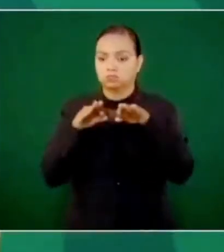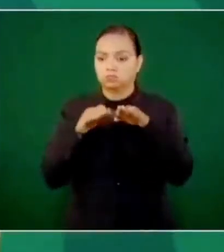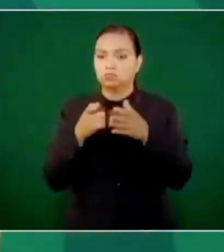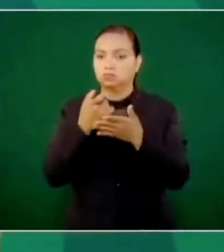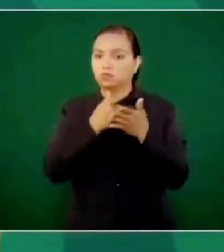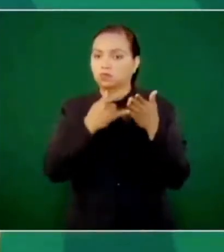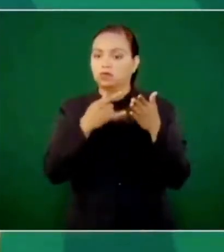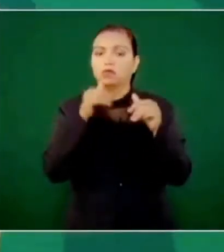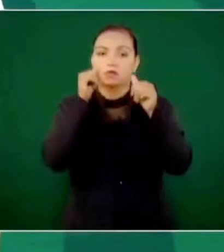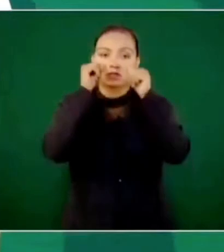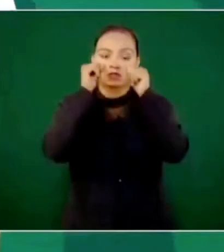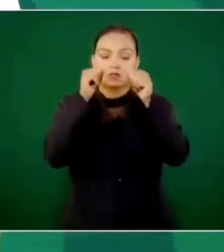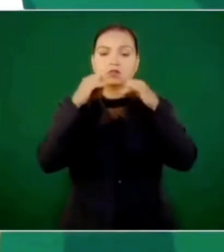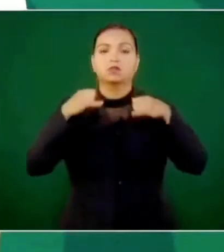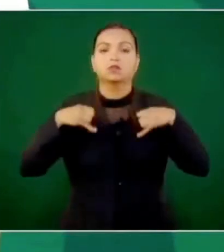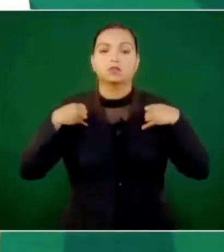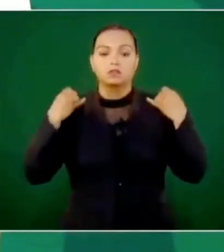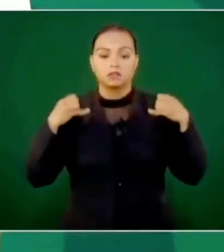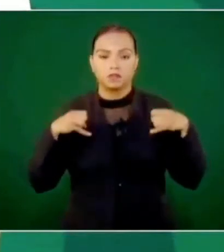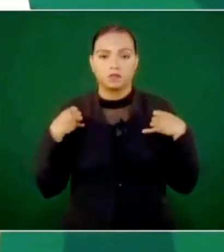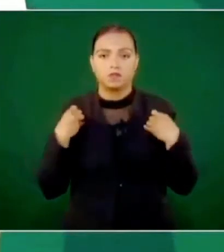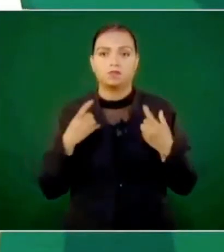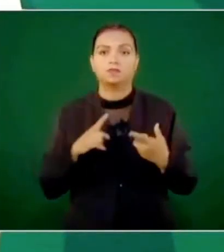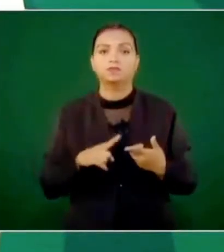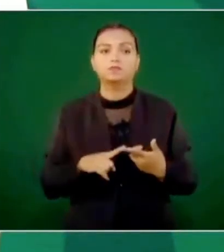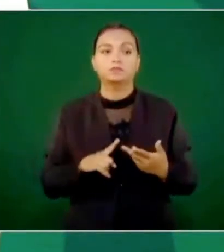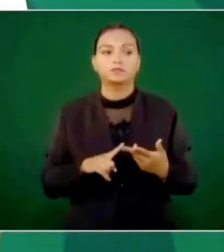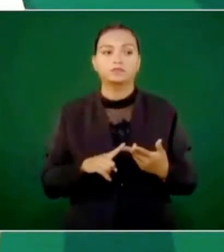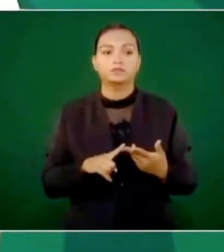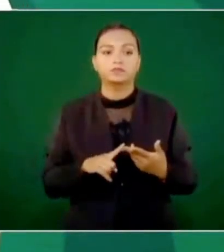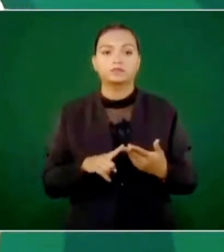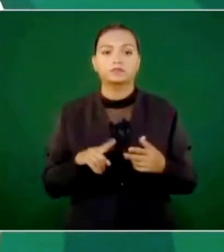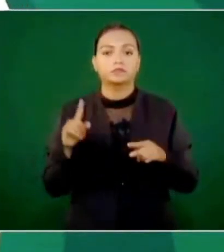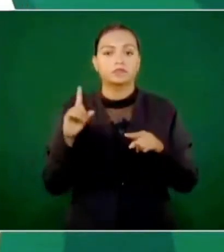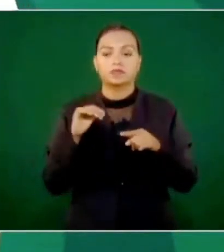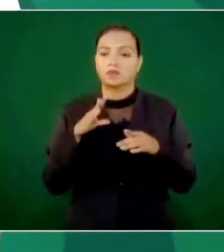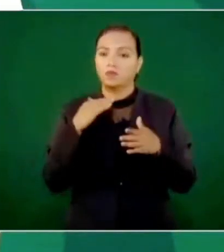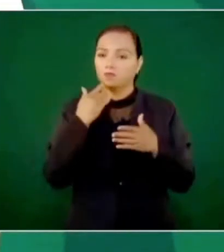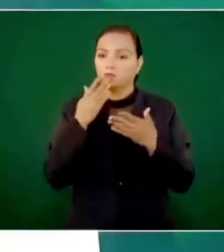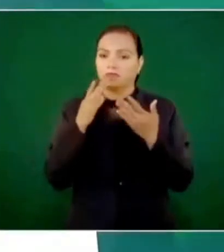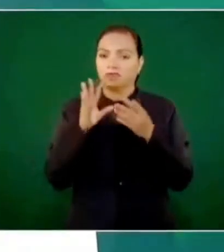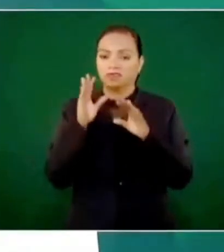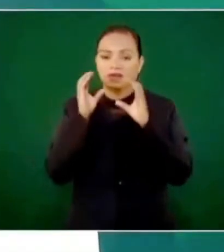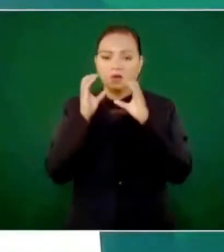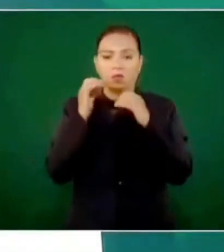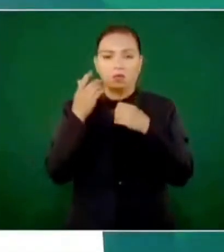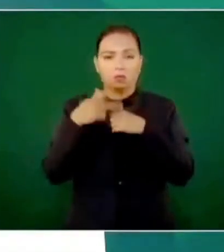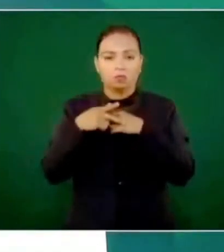si se atiende a los jóvenes, si se evita la desintegración de las familias,